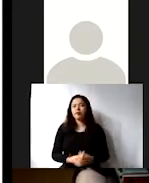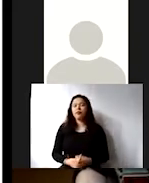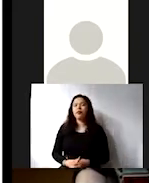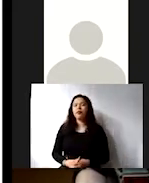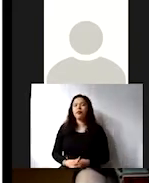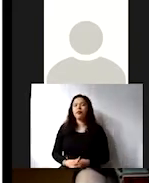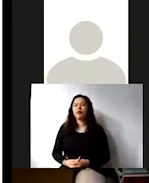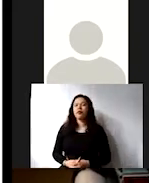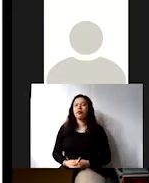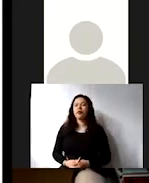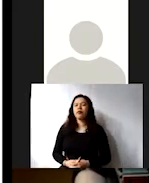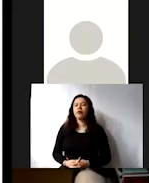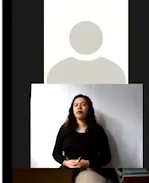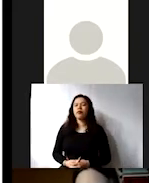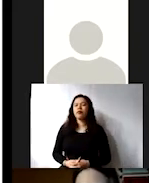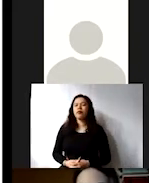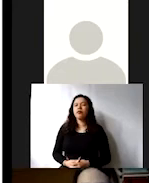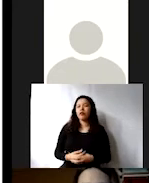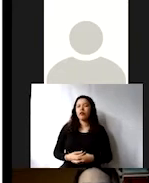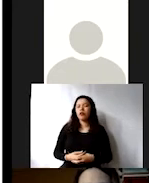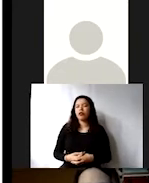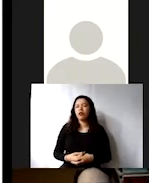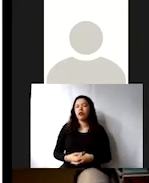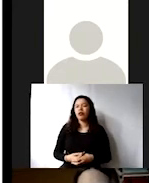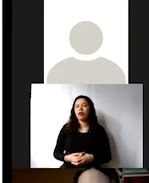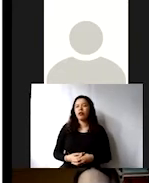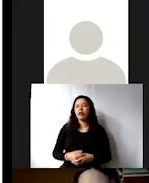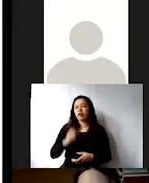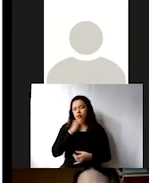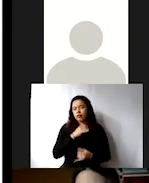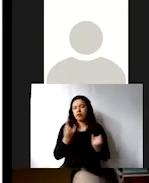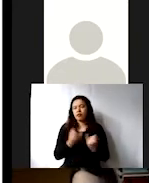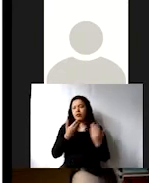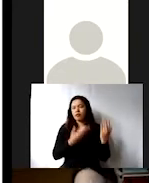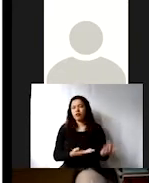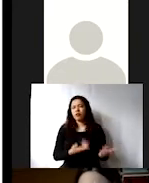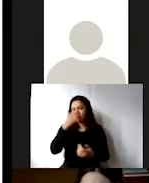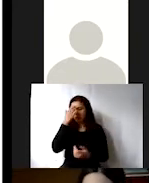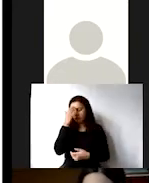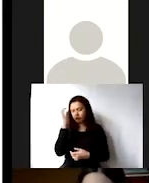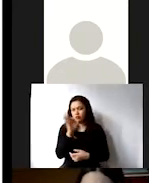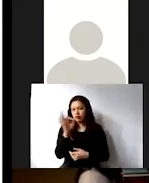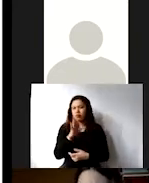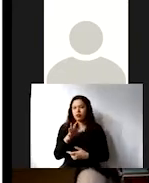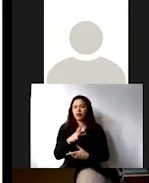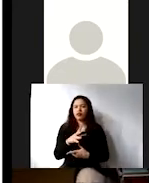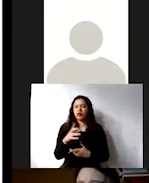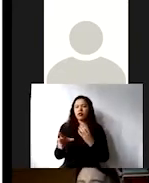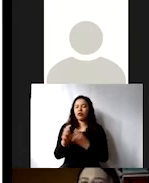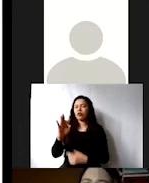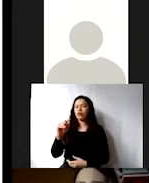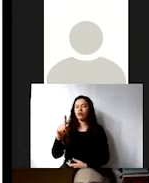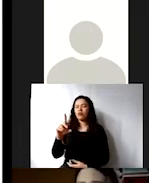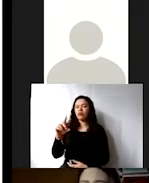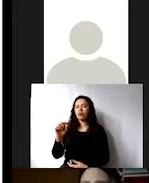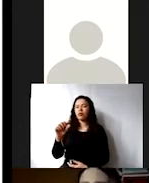son muchas. Y bueno, está también que a lo mejor también conocen, Fondos a la Vista, que tiene más o